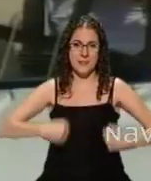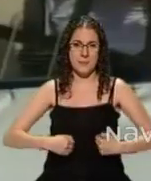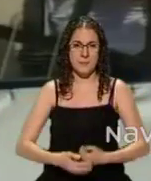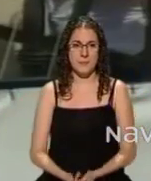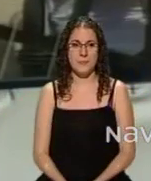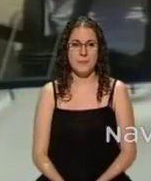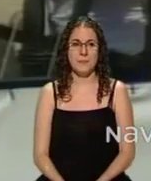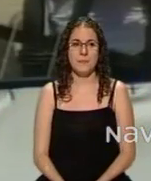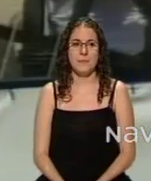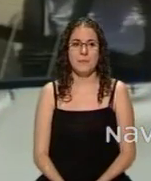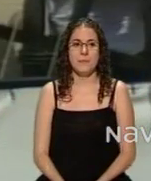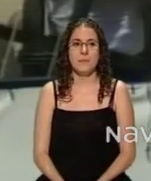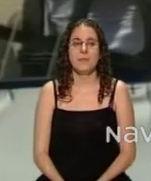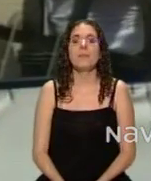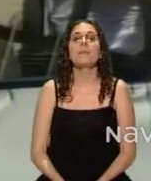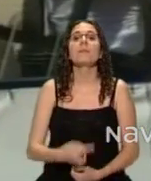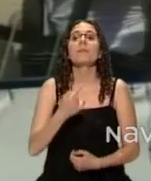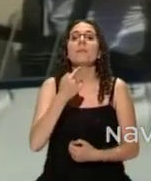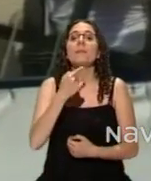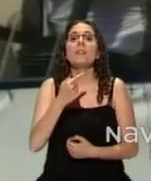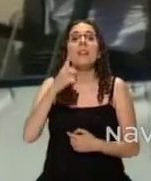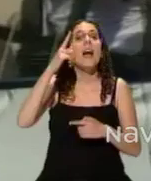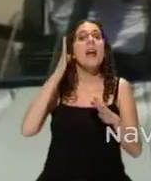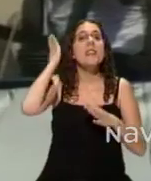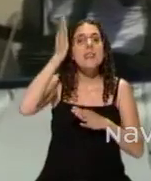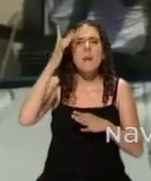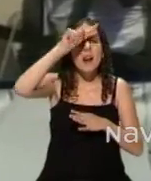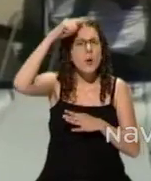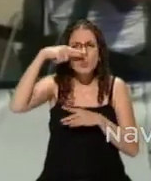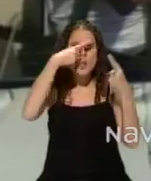Con todas sus culturas, ¡viva Navarra!